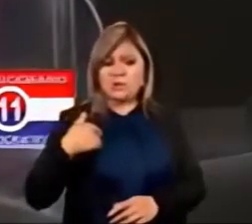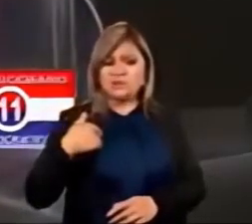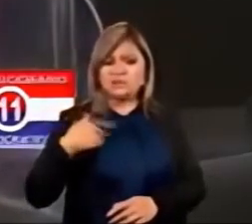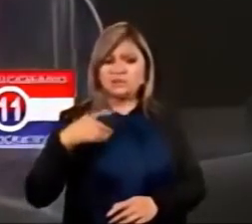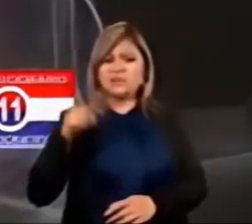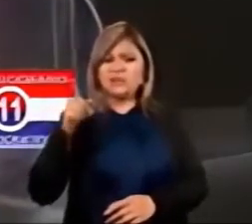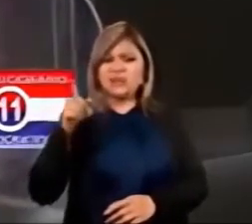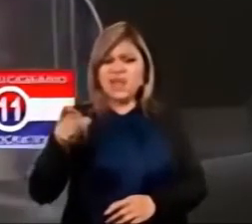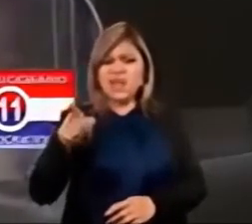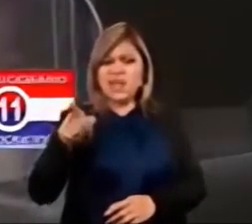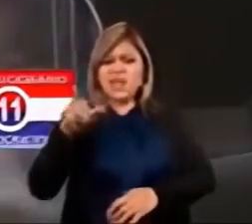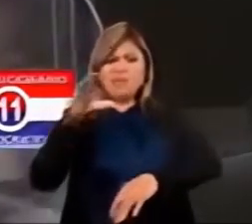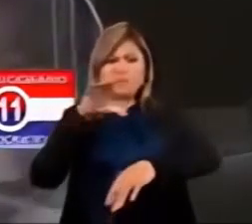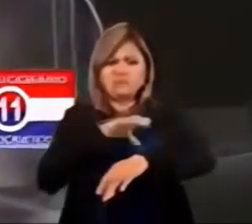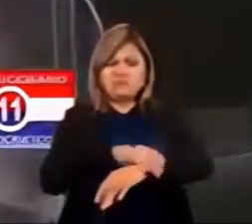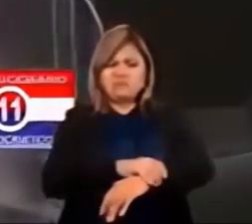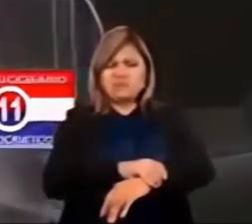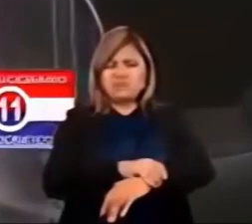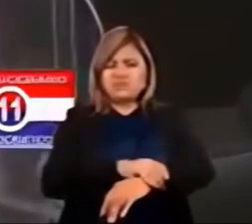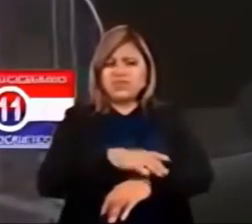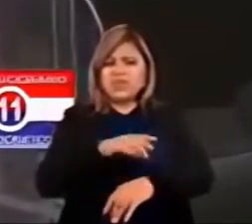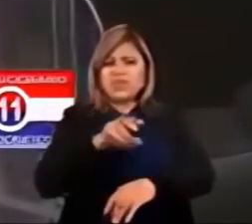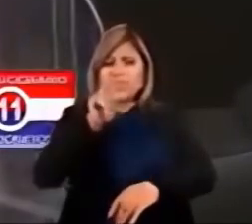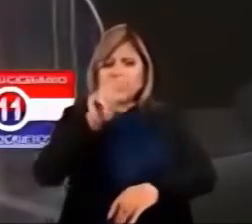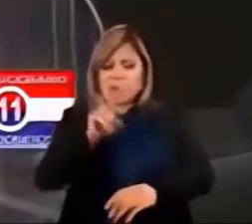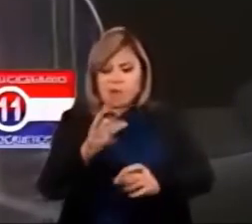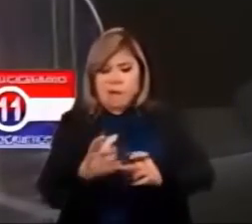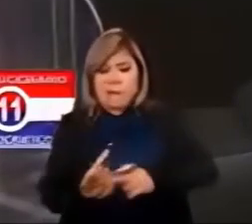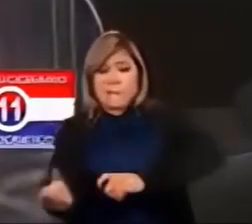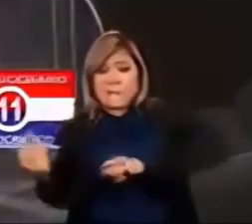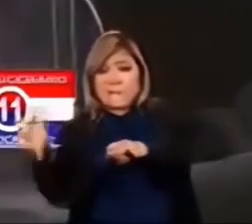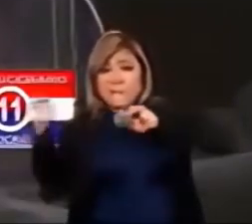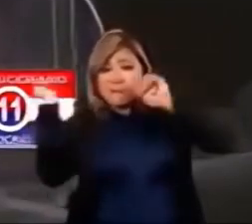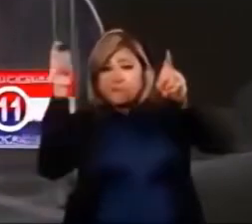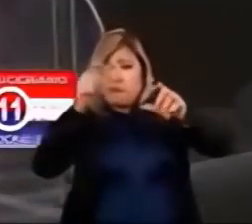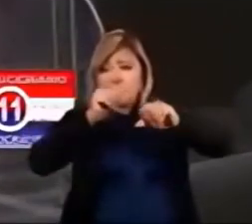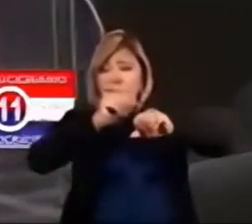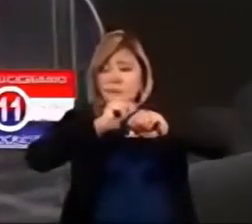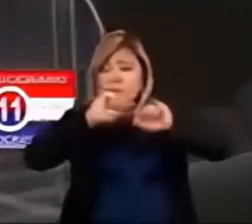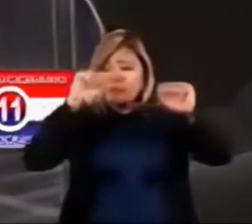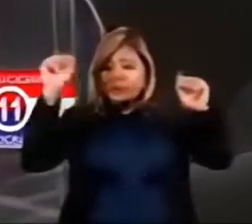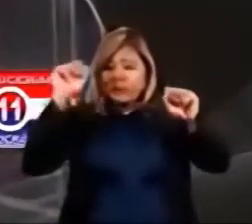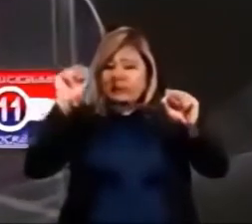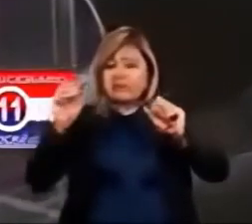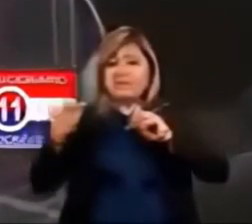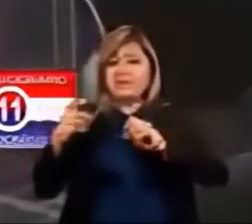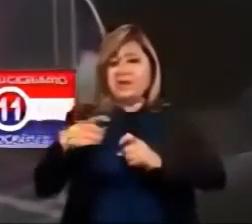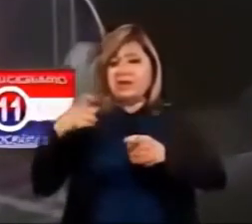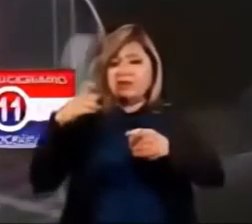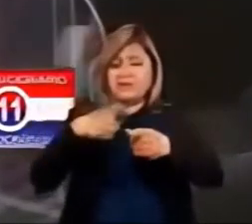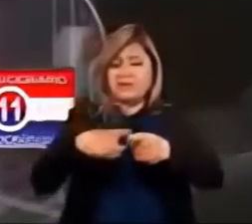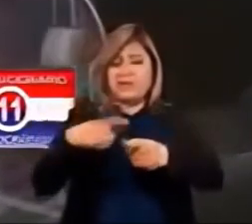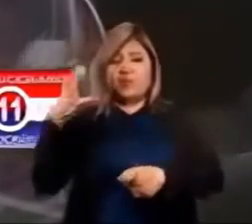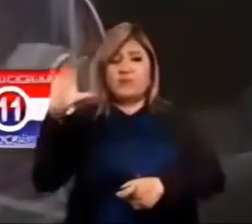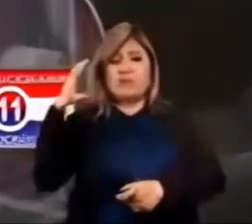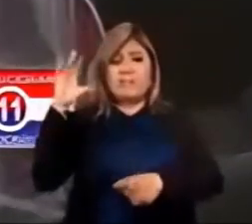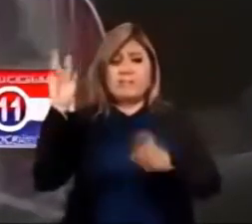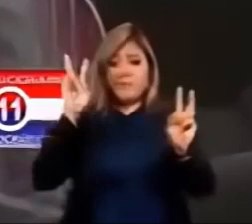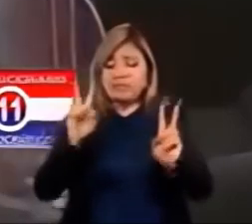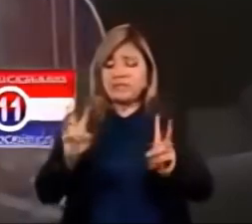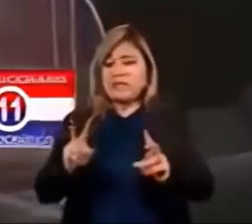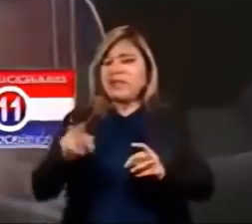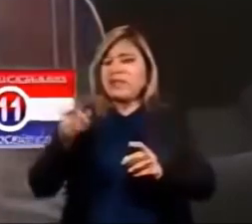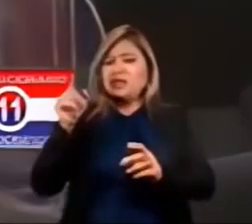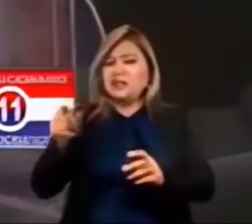en la embajada de España y de Colombia en Venezuela, donde hirió a cientos de personas y otras que estaban al borde